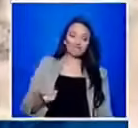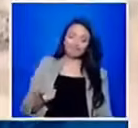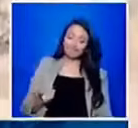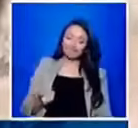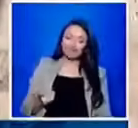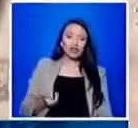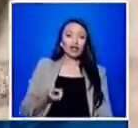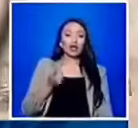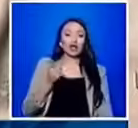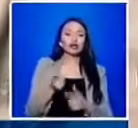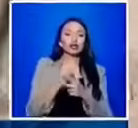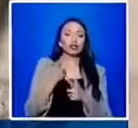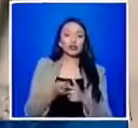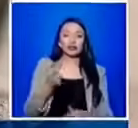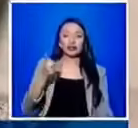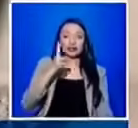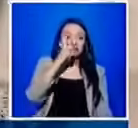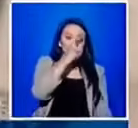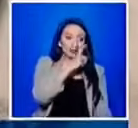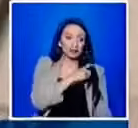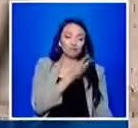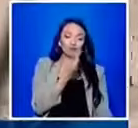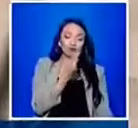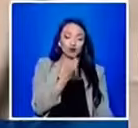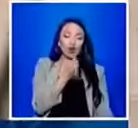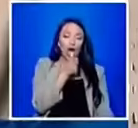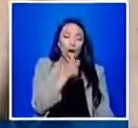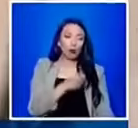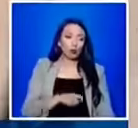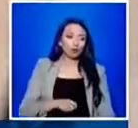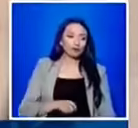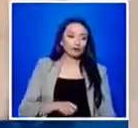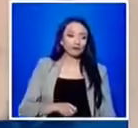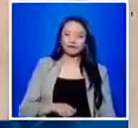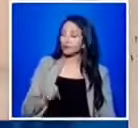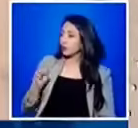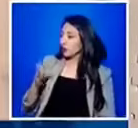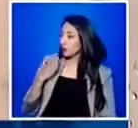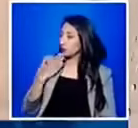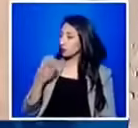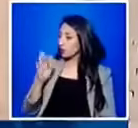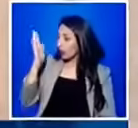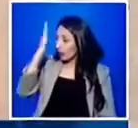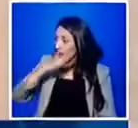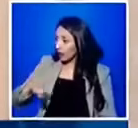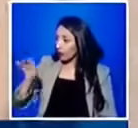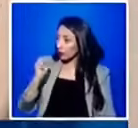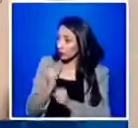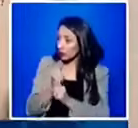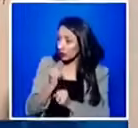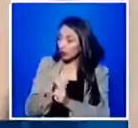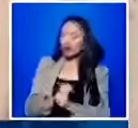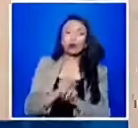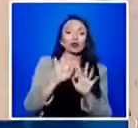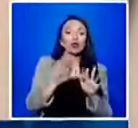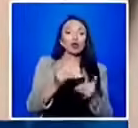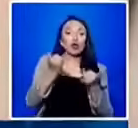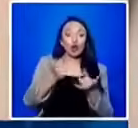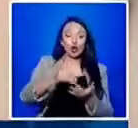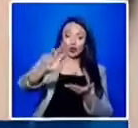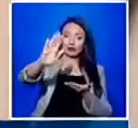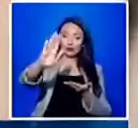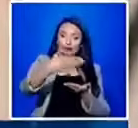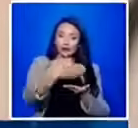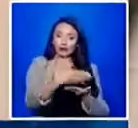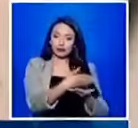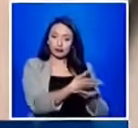sector montañoso donde hay muchísimas vertientes. Hay agua, ¿no? Así es. Muy bien, la empresa de agua potable ha concluido las labores, van a retirar este adoquín.